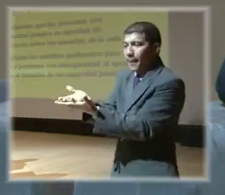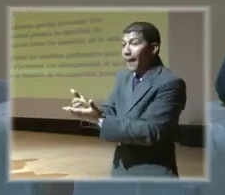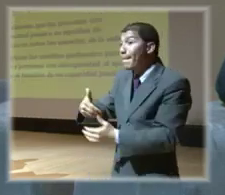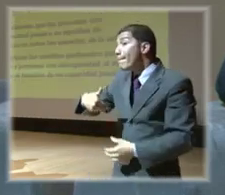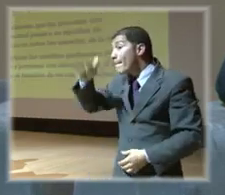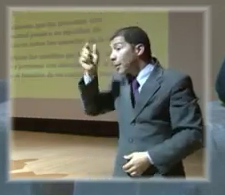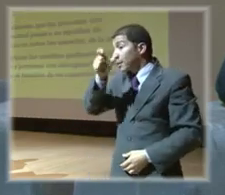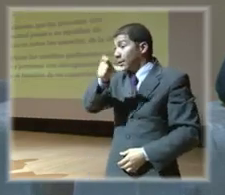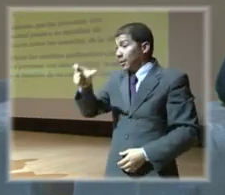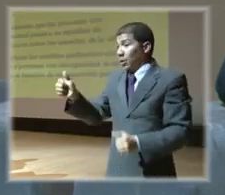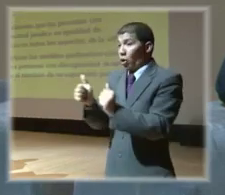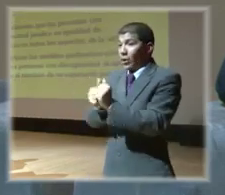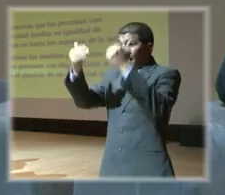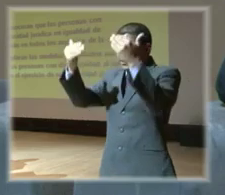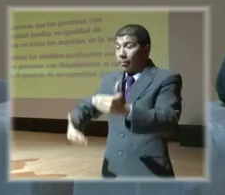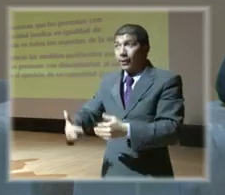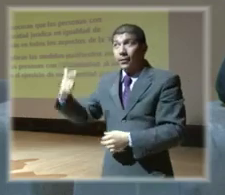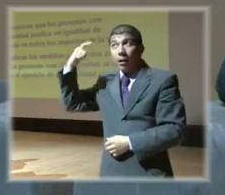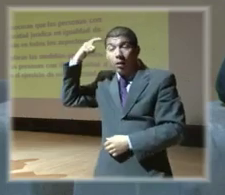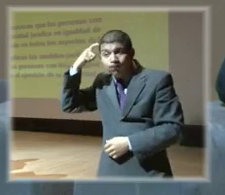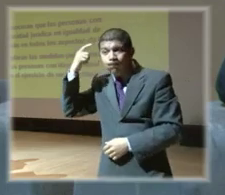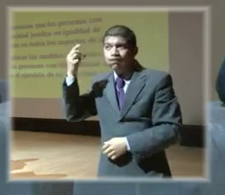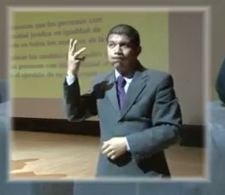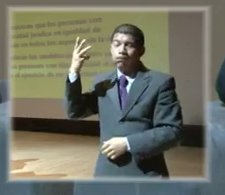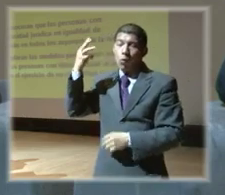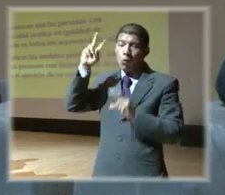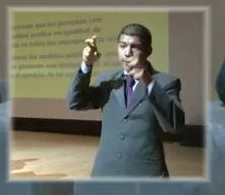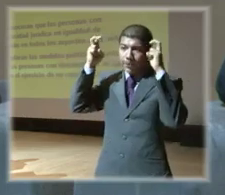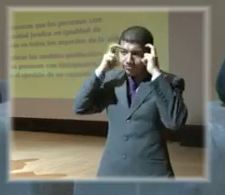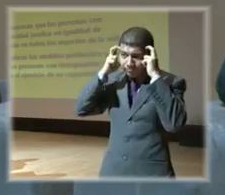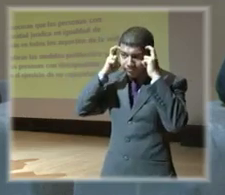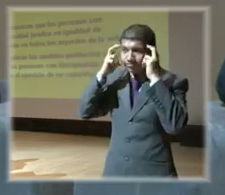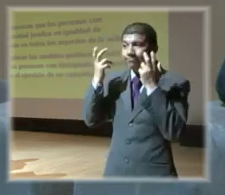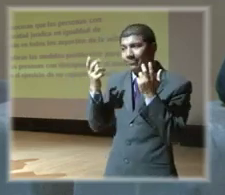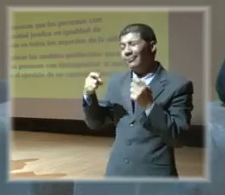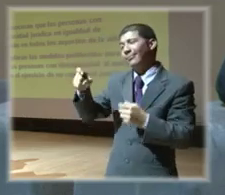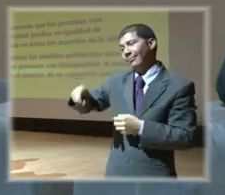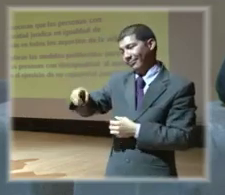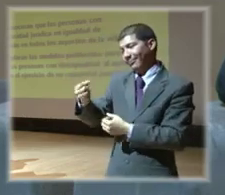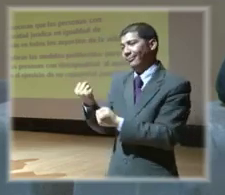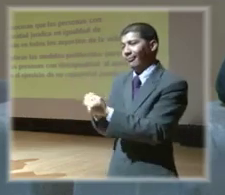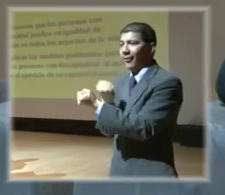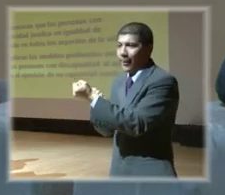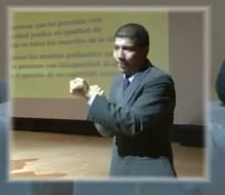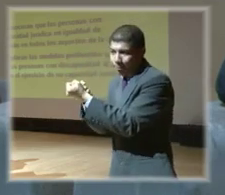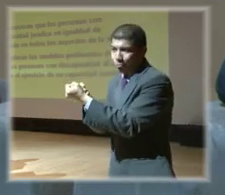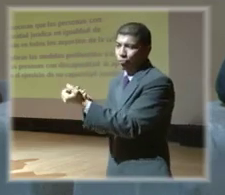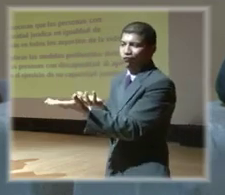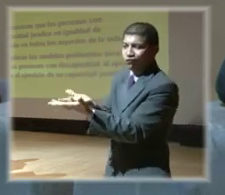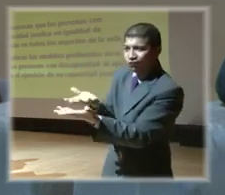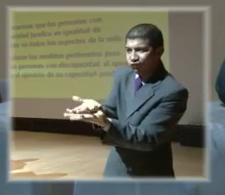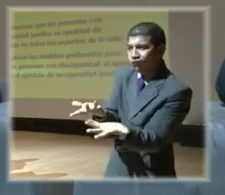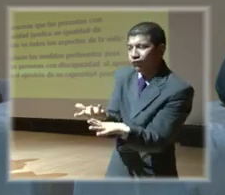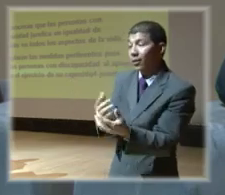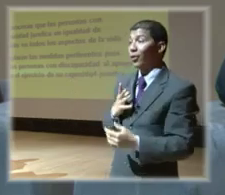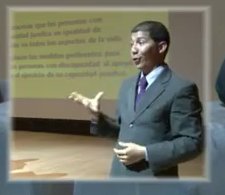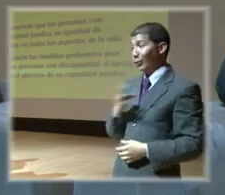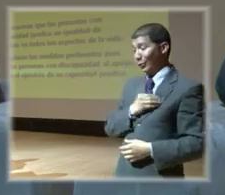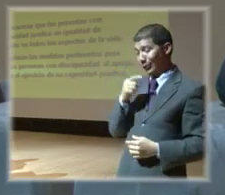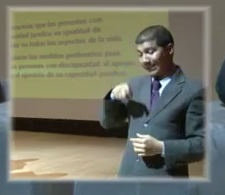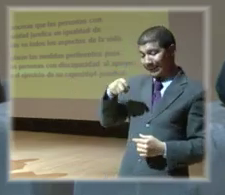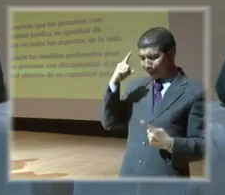psicosocial. Me parece que por ahí va el ejercicio de poder ir pensando cómo vamos a inventar este